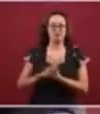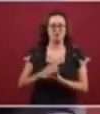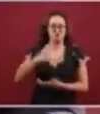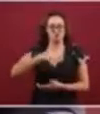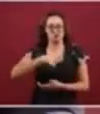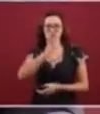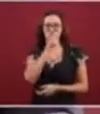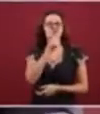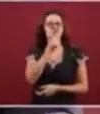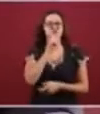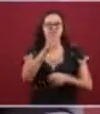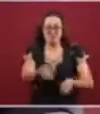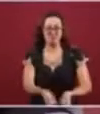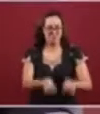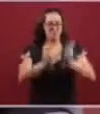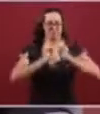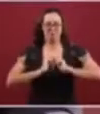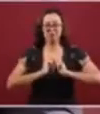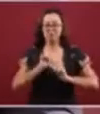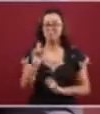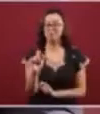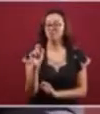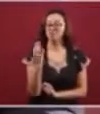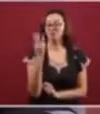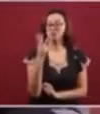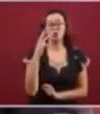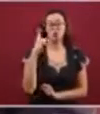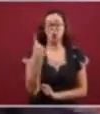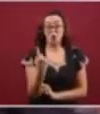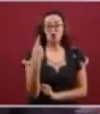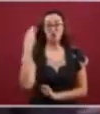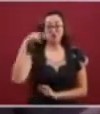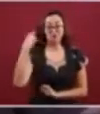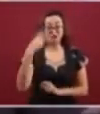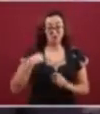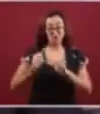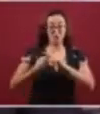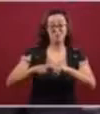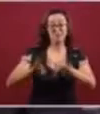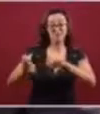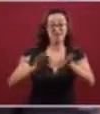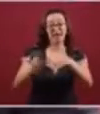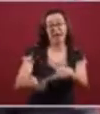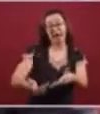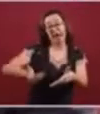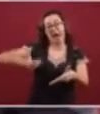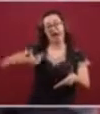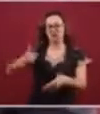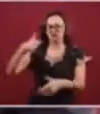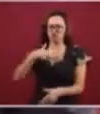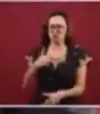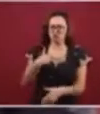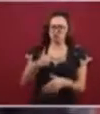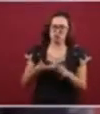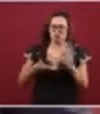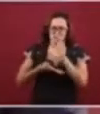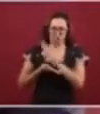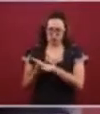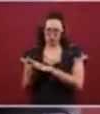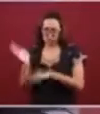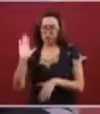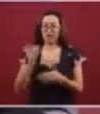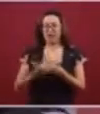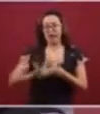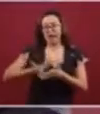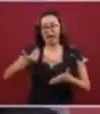de llegar, que ya me habían invitado. Yo llegué hasta el 21 de marzo. Entonces, a las pocas semanas tuve que ir. Es un viaje